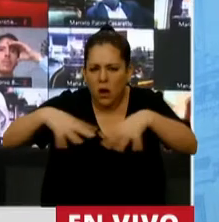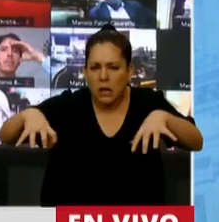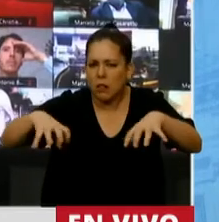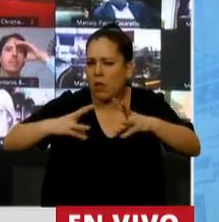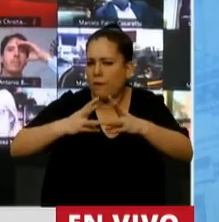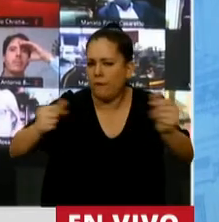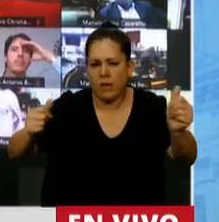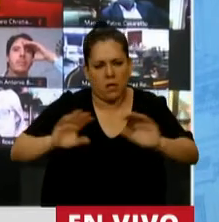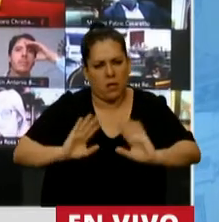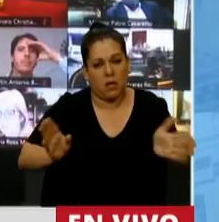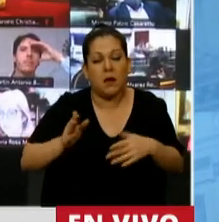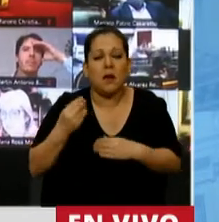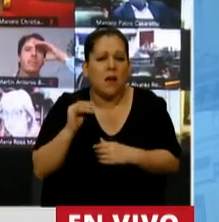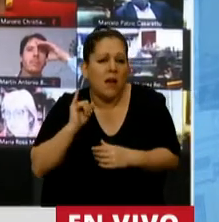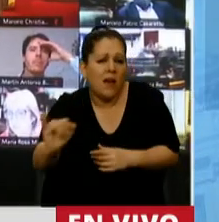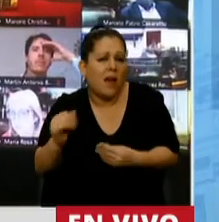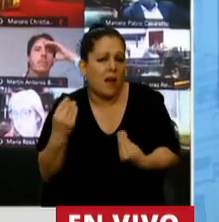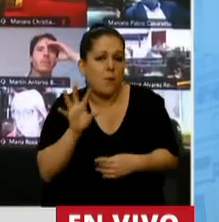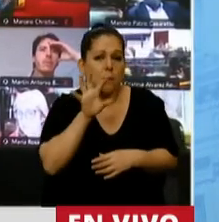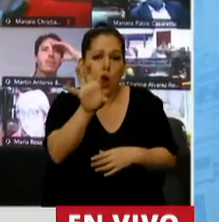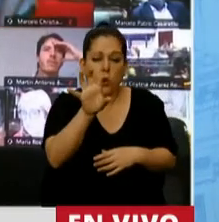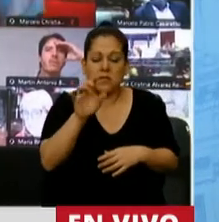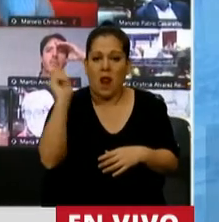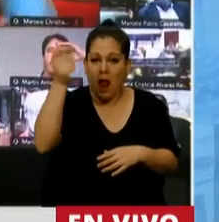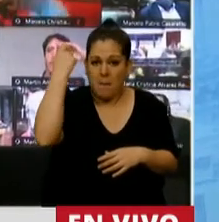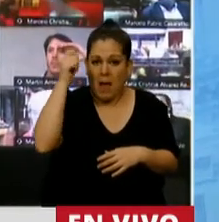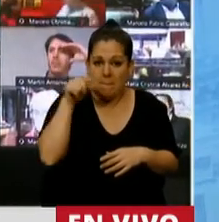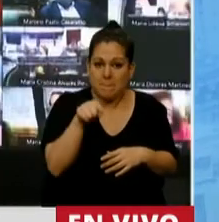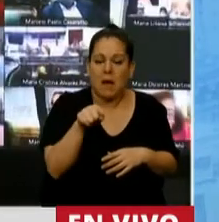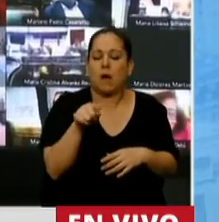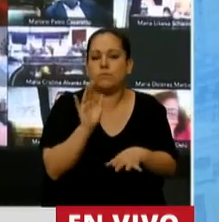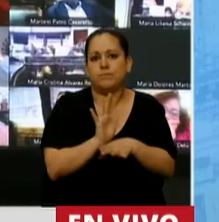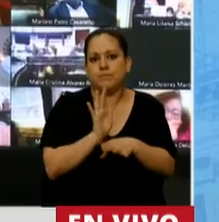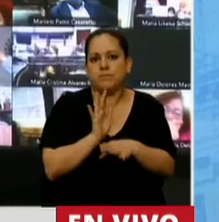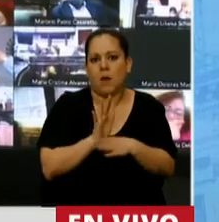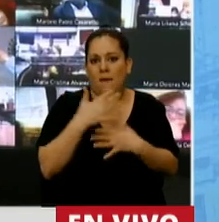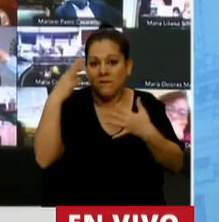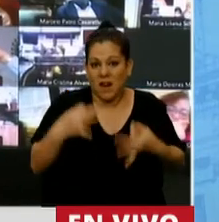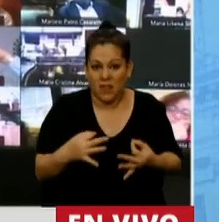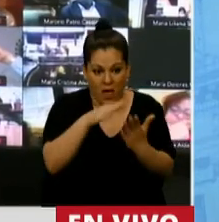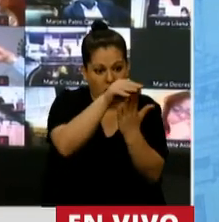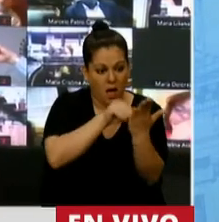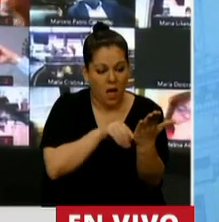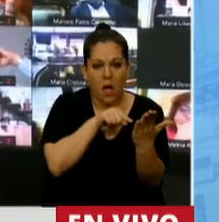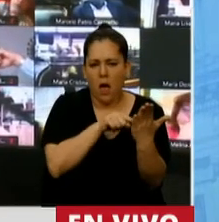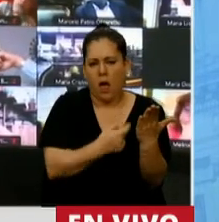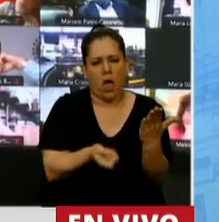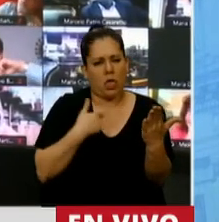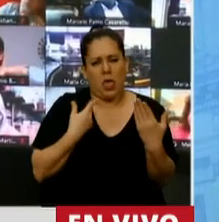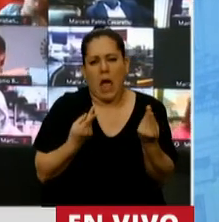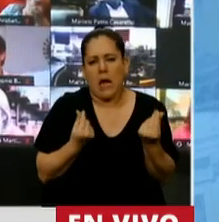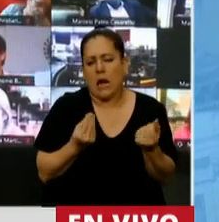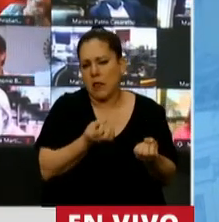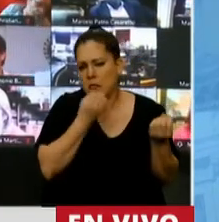que para la provincia de La Pampa este presupuesto es un salto de calidad, quali y cuantitativo respecto